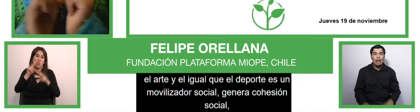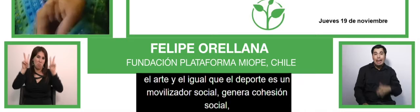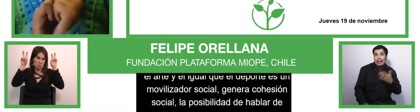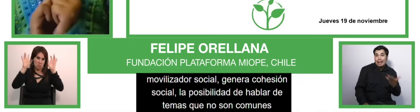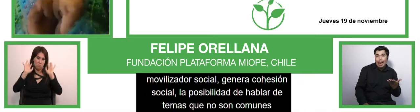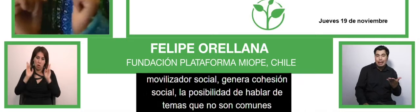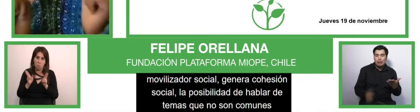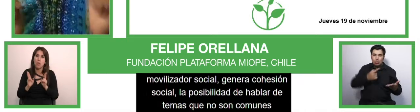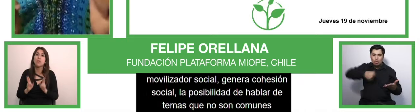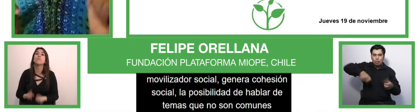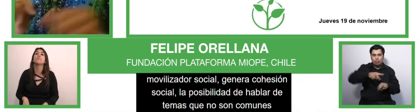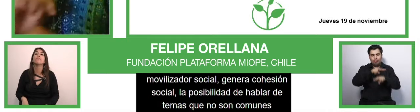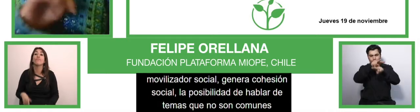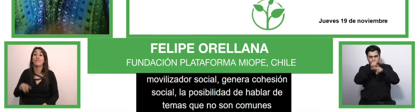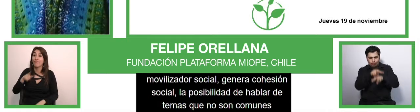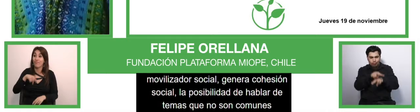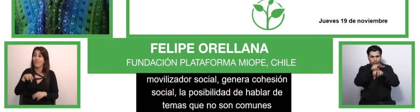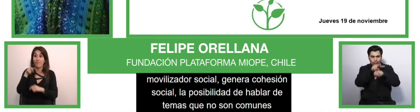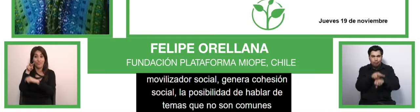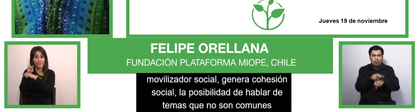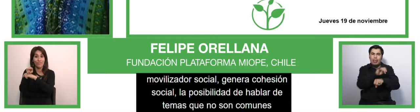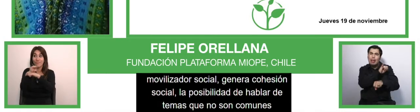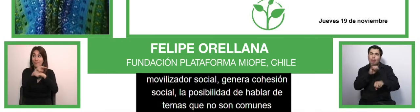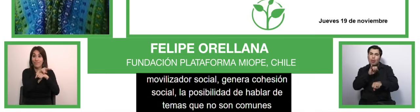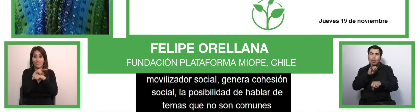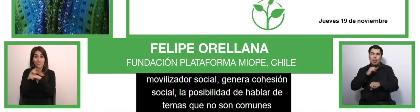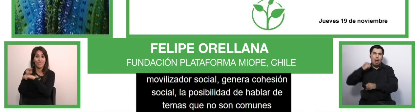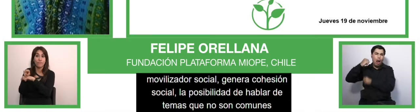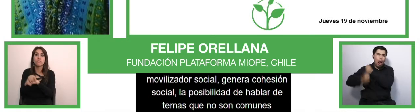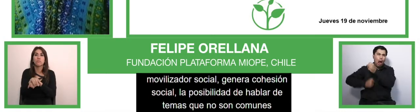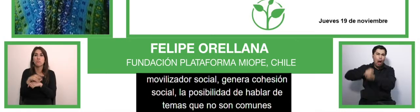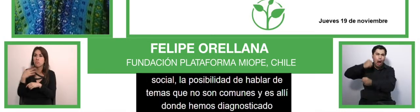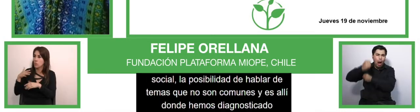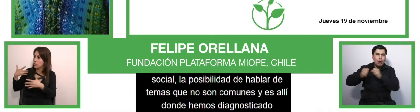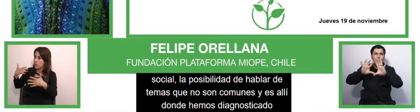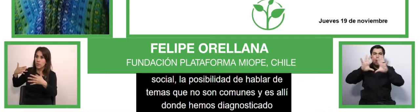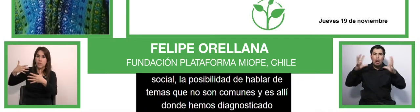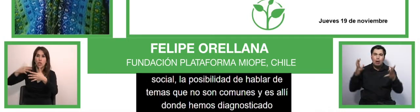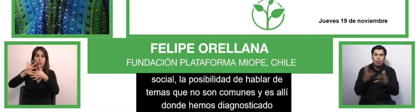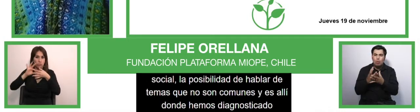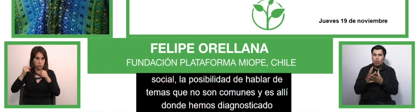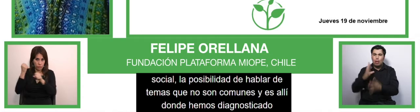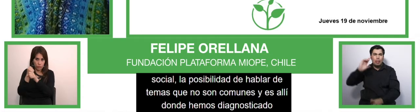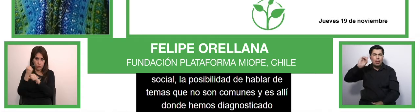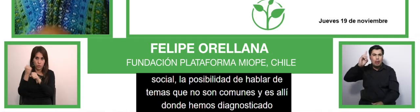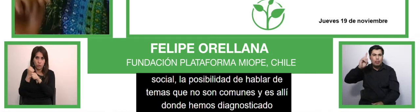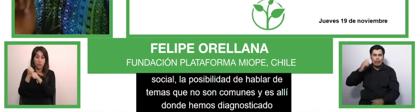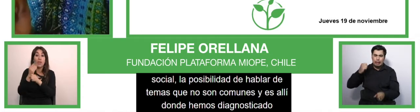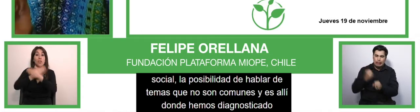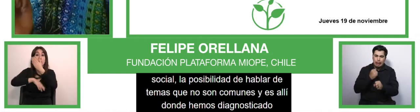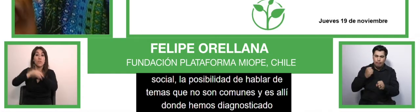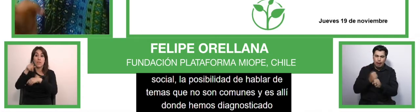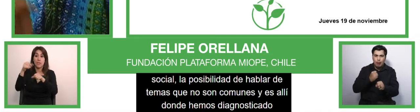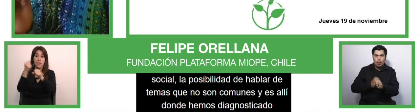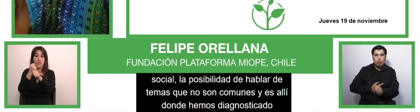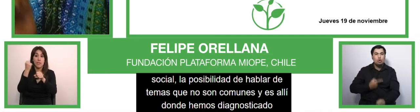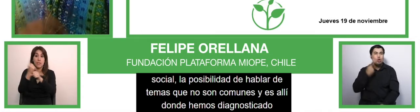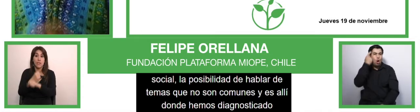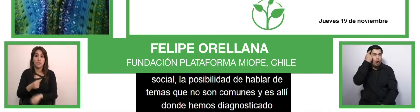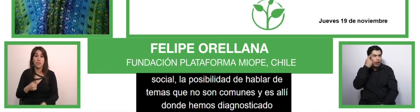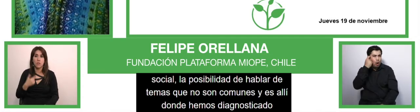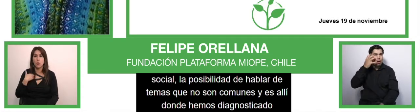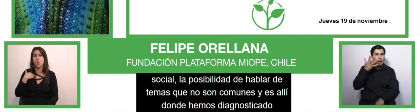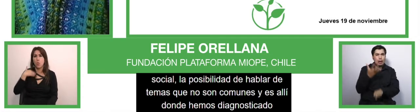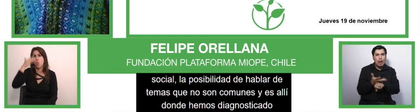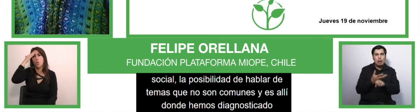diagnosticado, después de muchísimos años venir trabajando en el mundo de la discapacidad y en el mundo de la inclusión, que creo que hay una falencia y creemos que